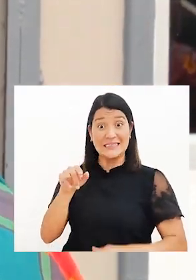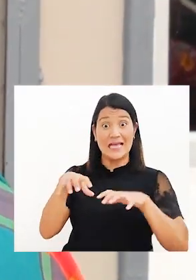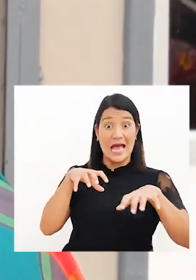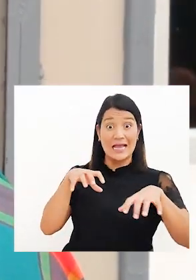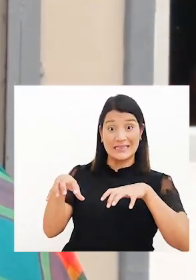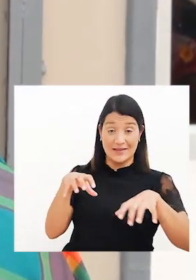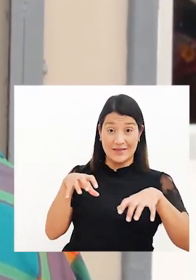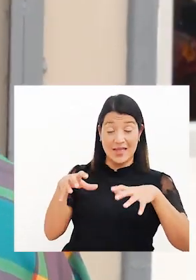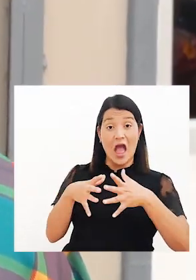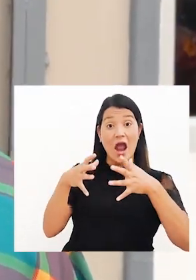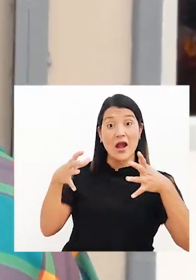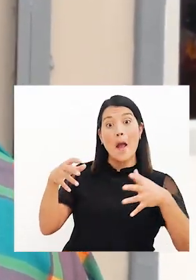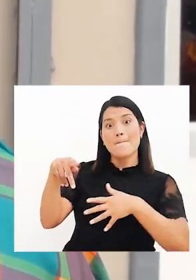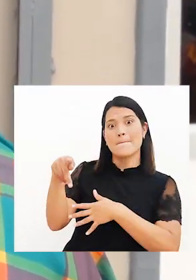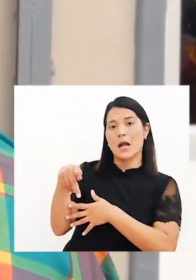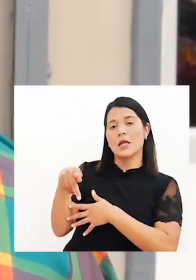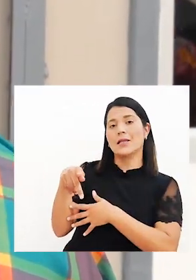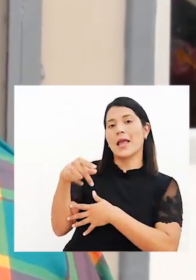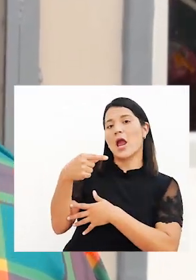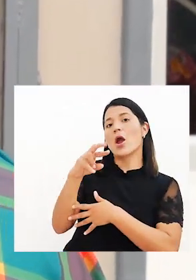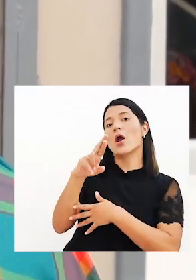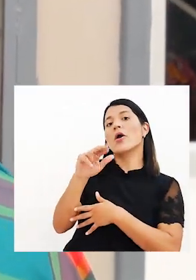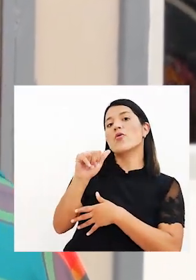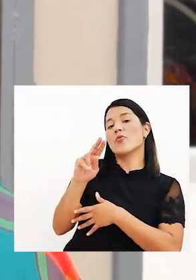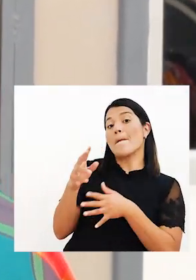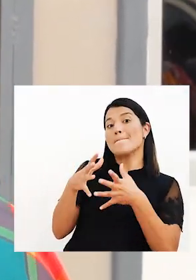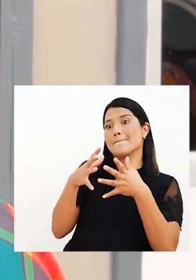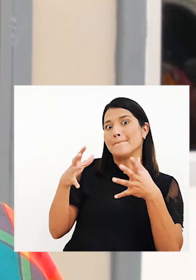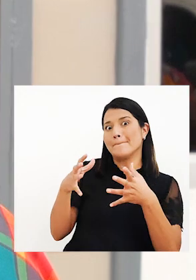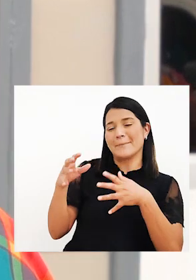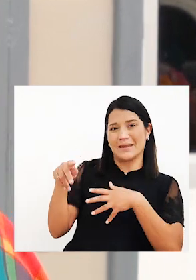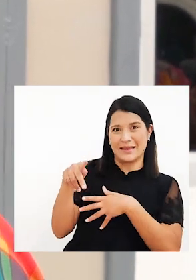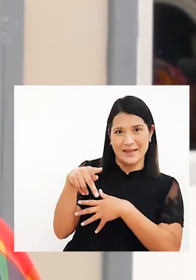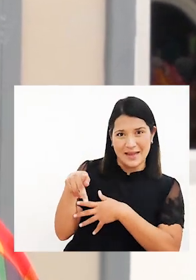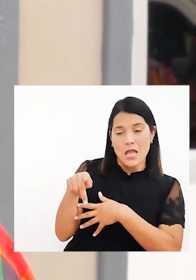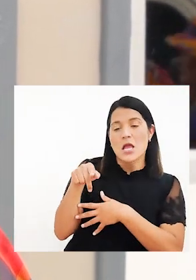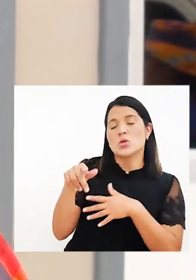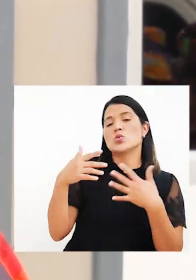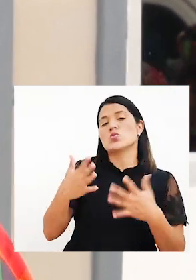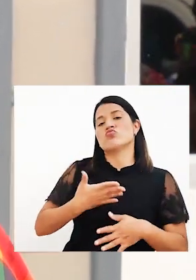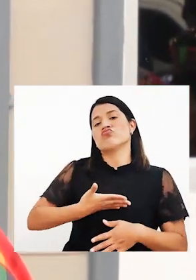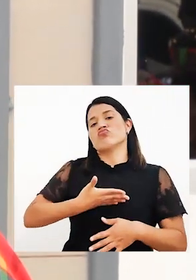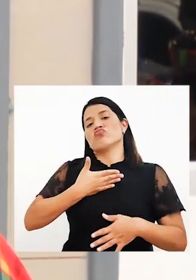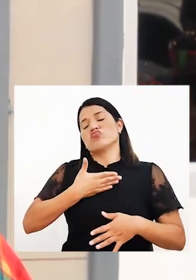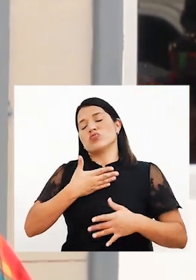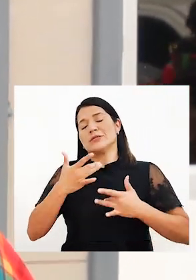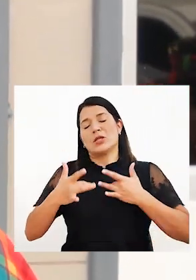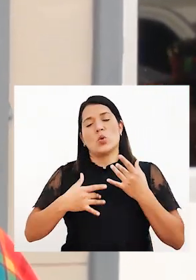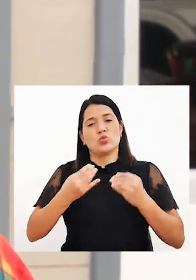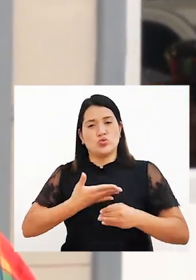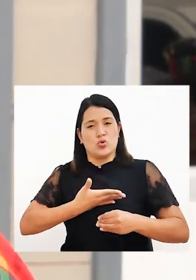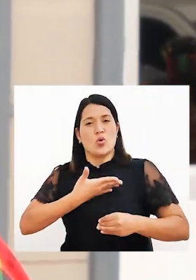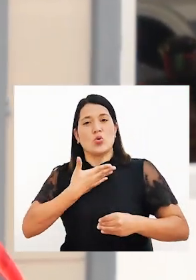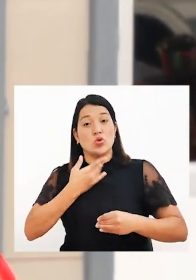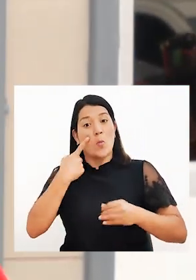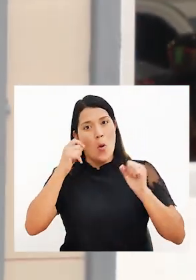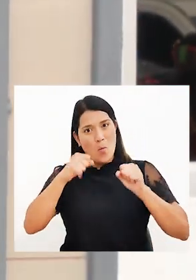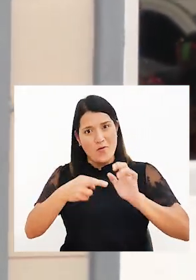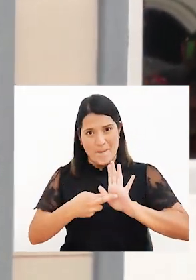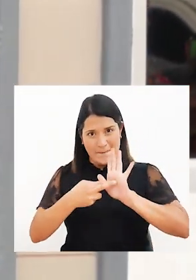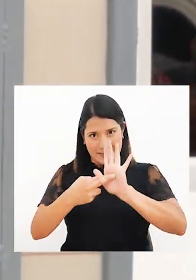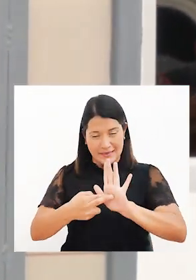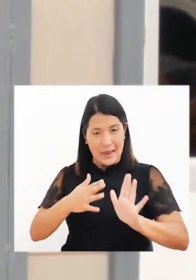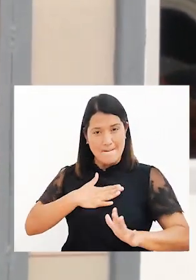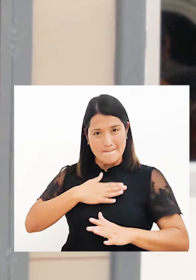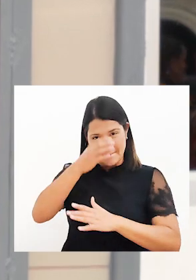experiencia, primero, única. Una experiencia que me llena de mucho orgullo poder no solo representar a esta cultura, sino